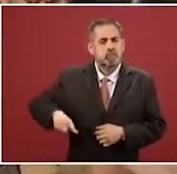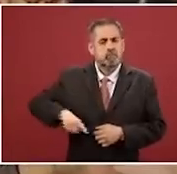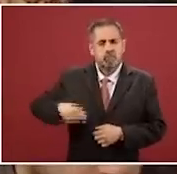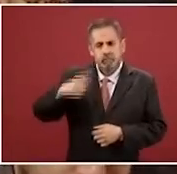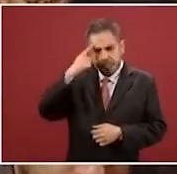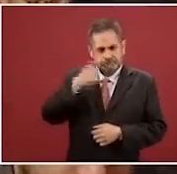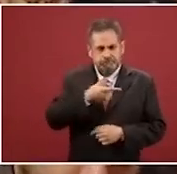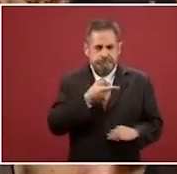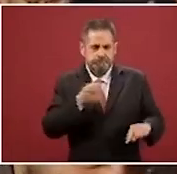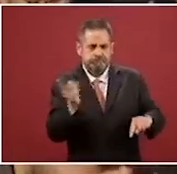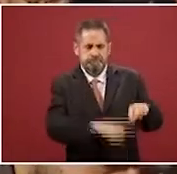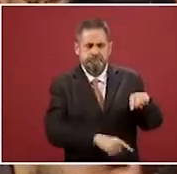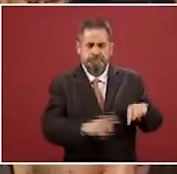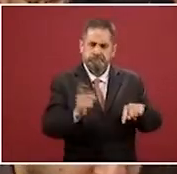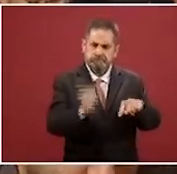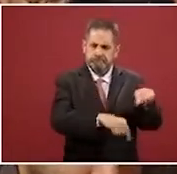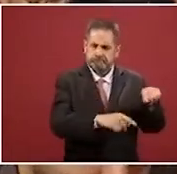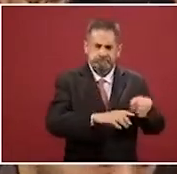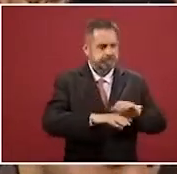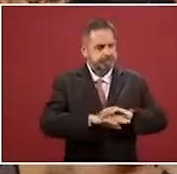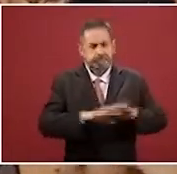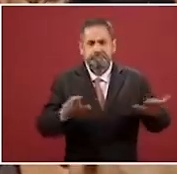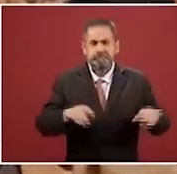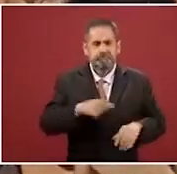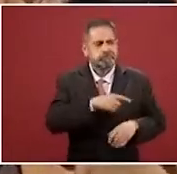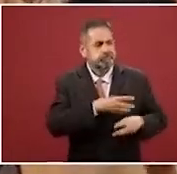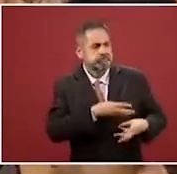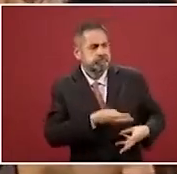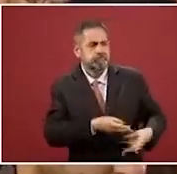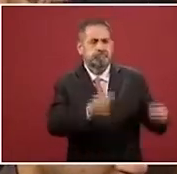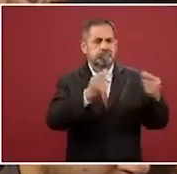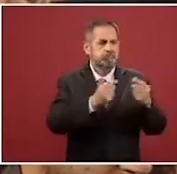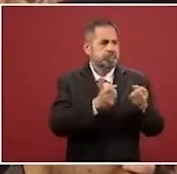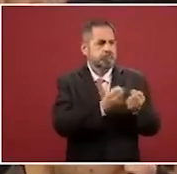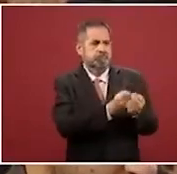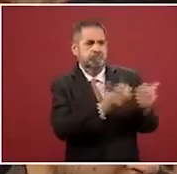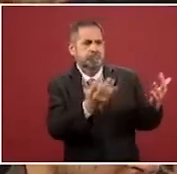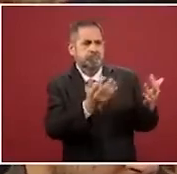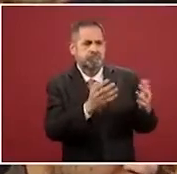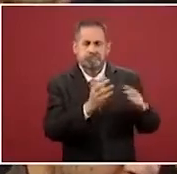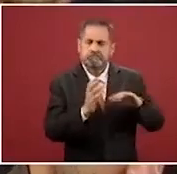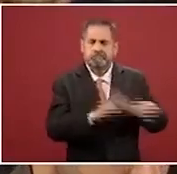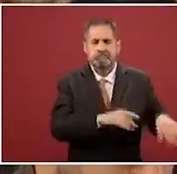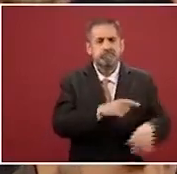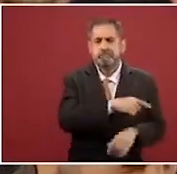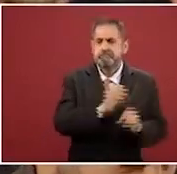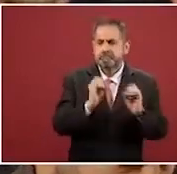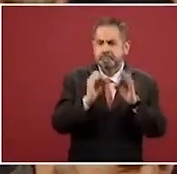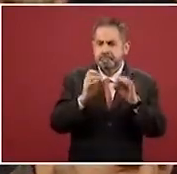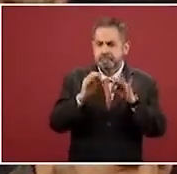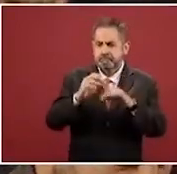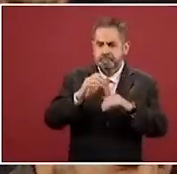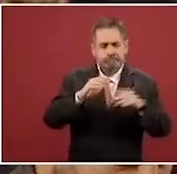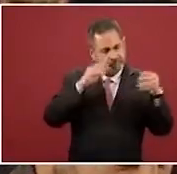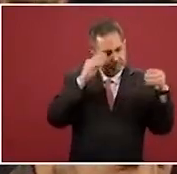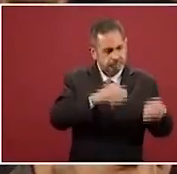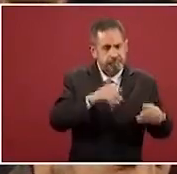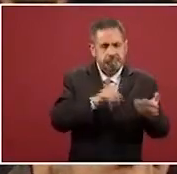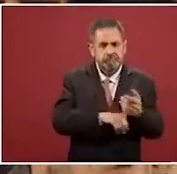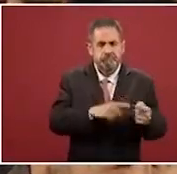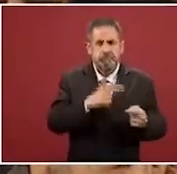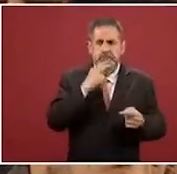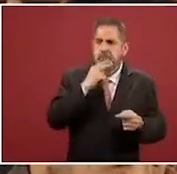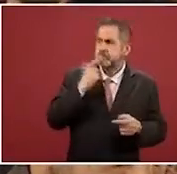para acabar con digamos toda esta dispersión, toda esta multiplicidad en oficinas dedicadas a